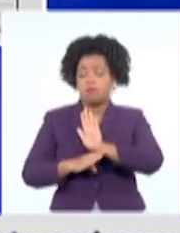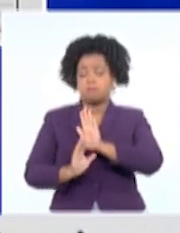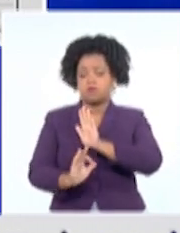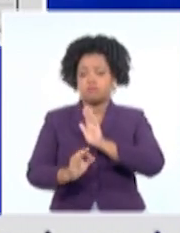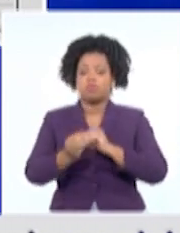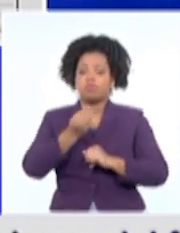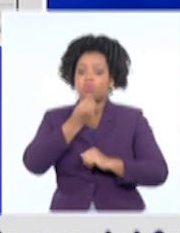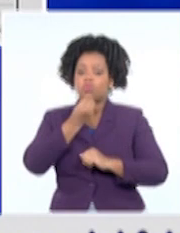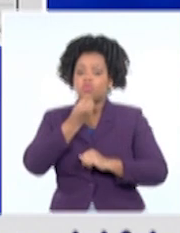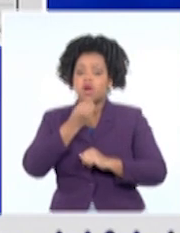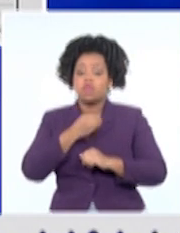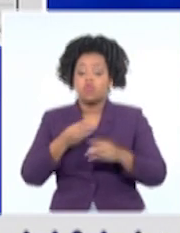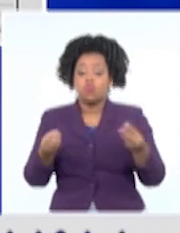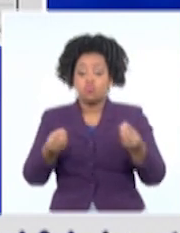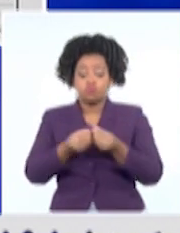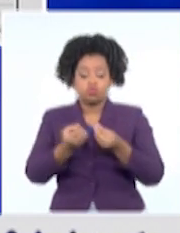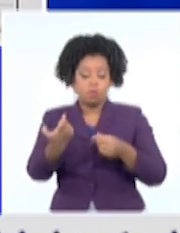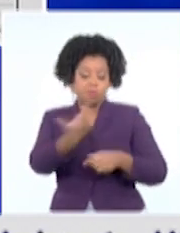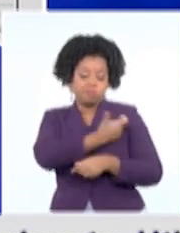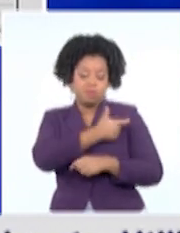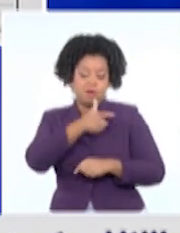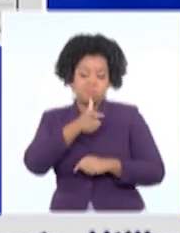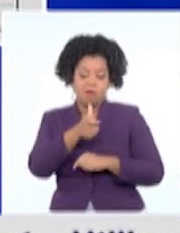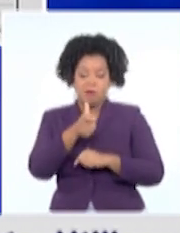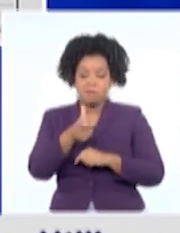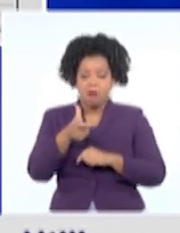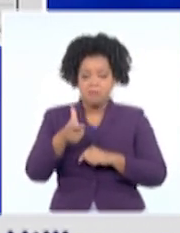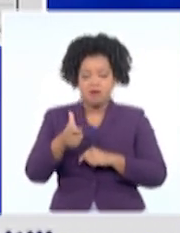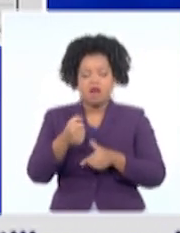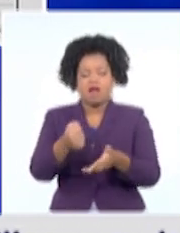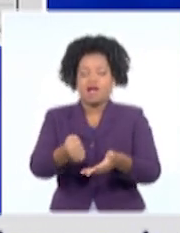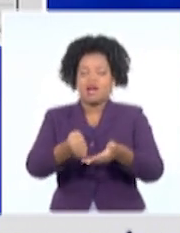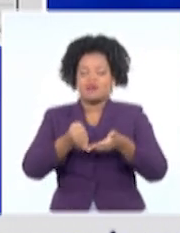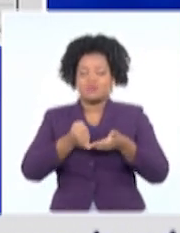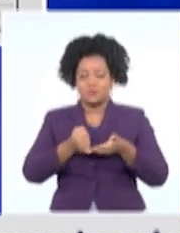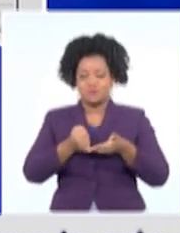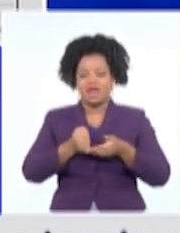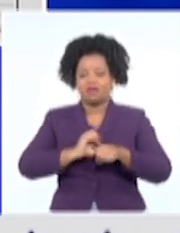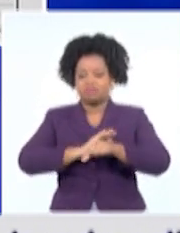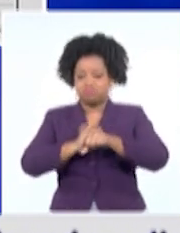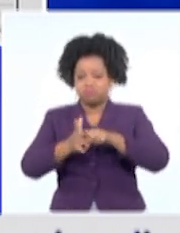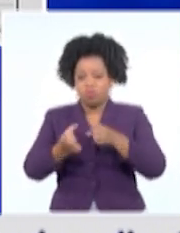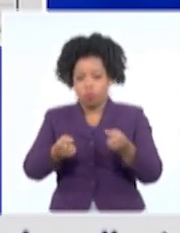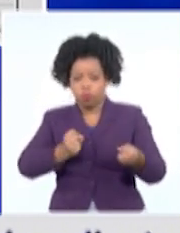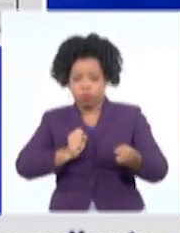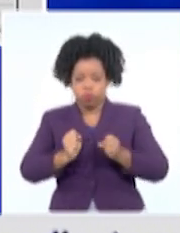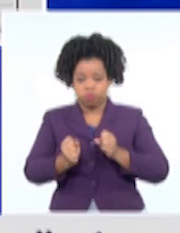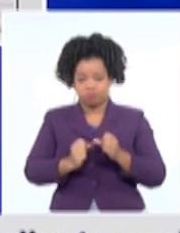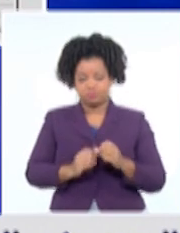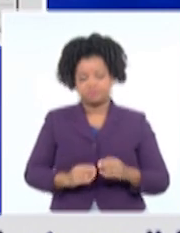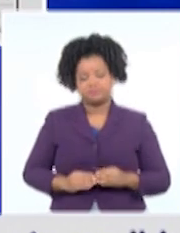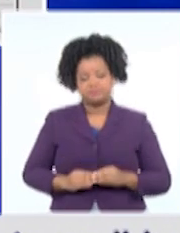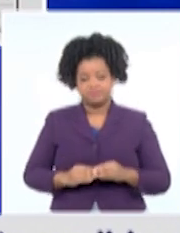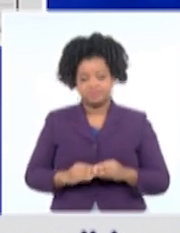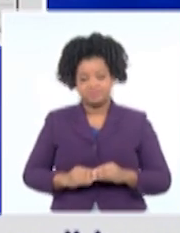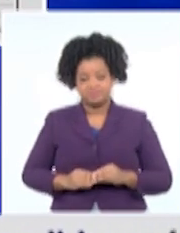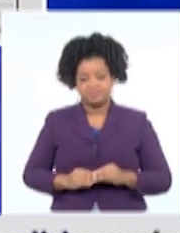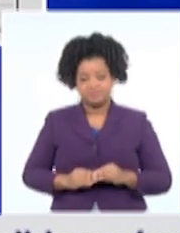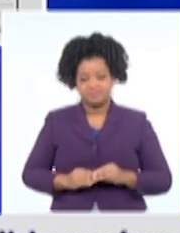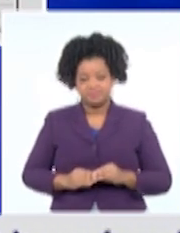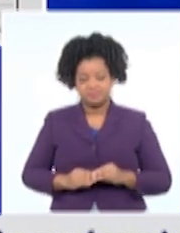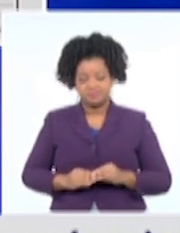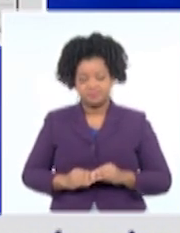de conjunto con la vacunación, pues lograr un control de la enfermedad. Creo que tenemos la posibilidad de